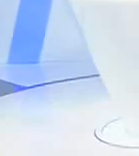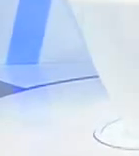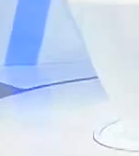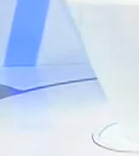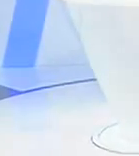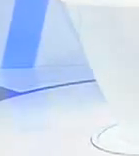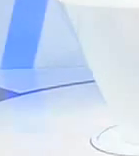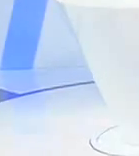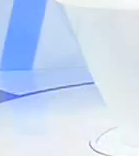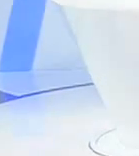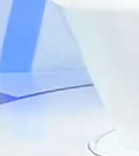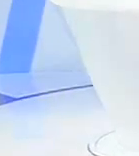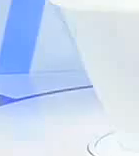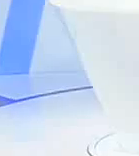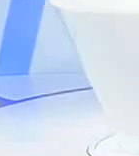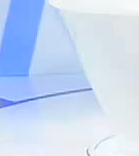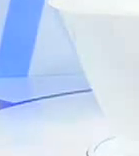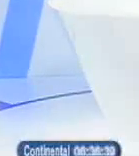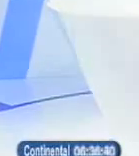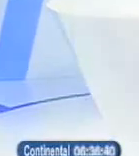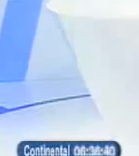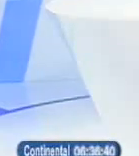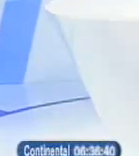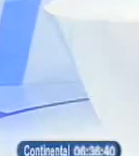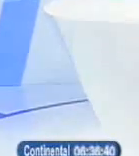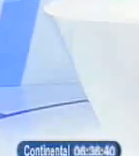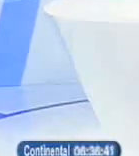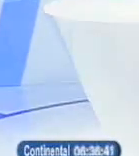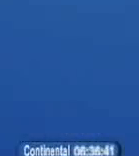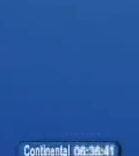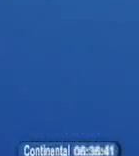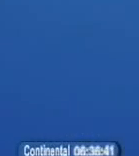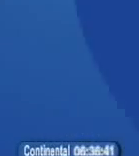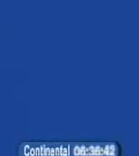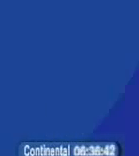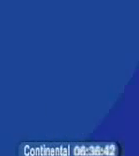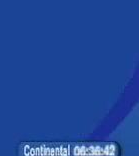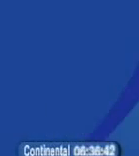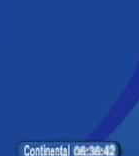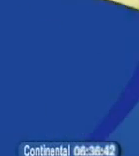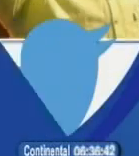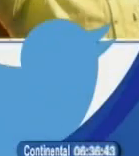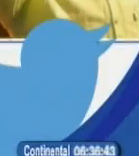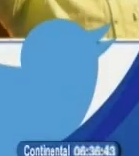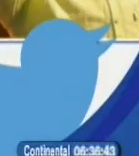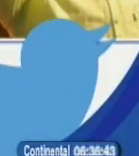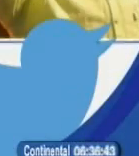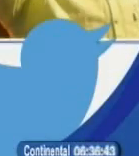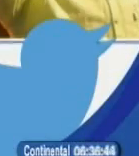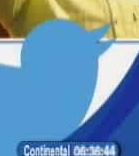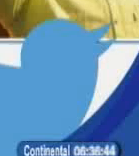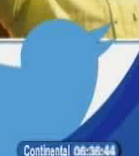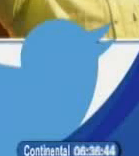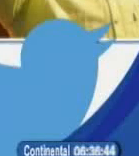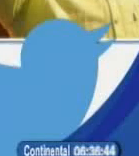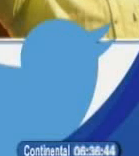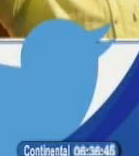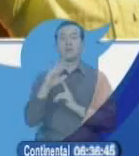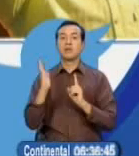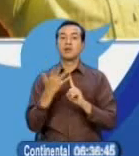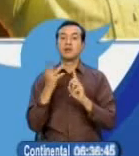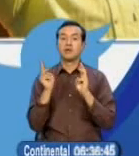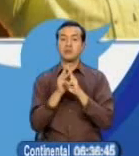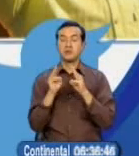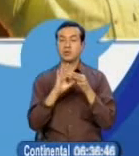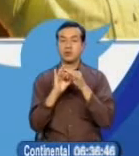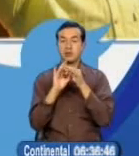también se refirió a los seguros privados en nuestro país. Feliz semana a todos. El sábado se realizó la quinta convención